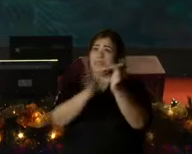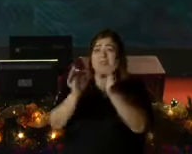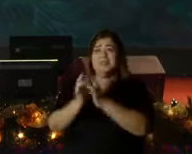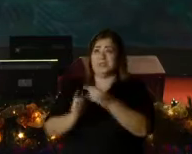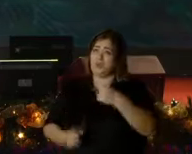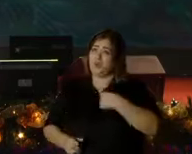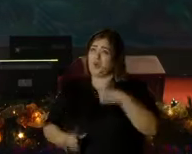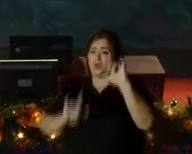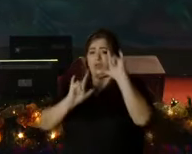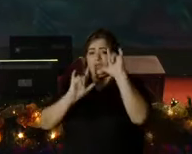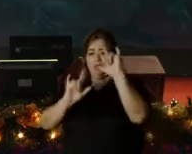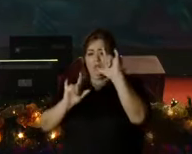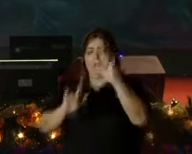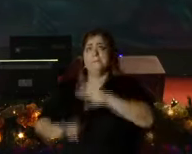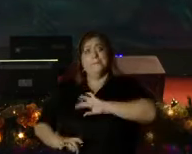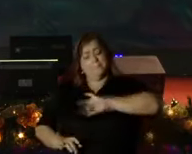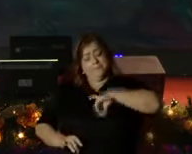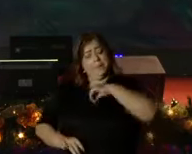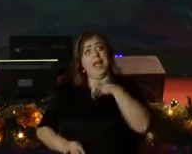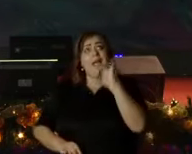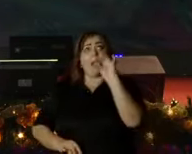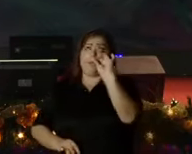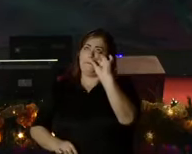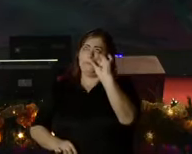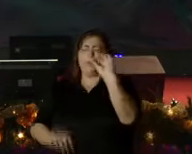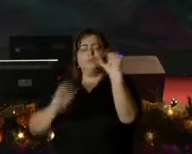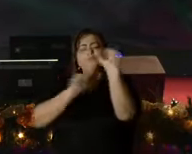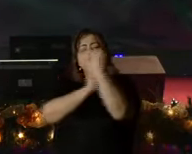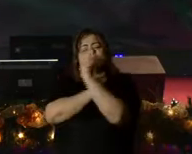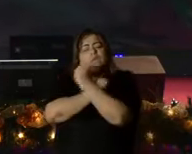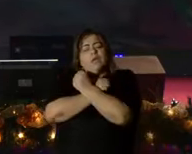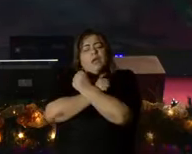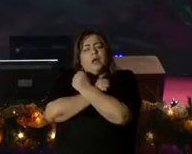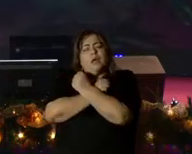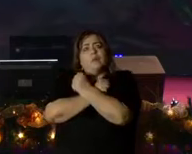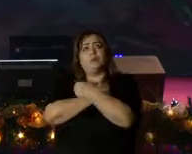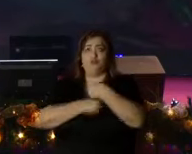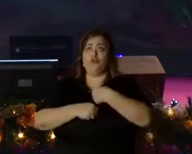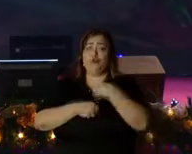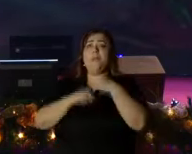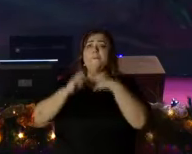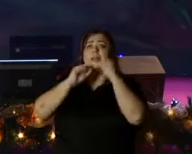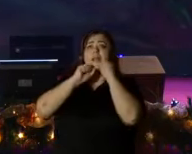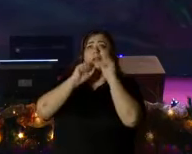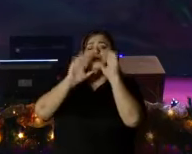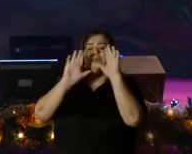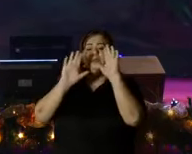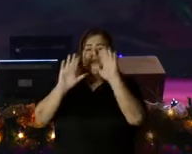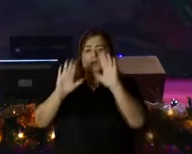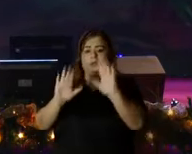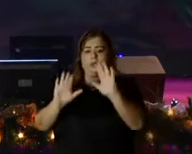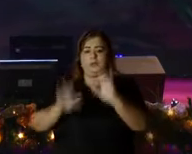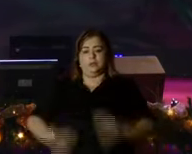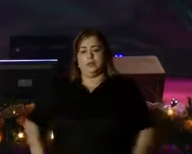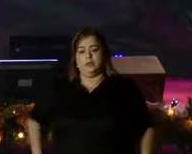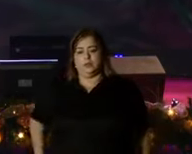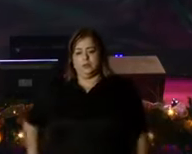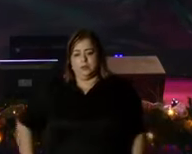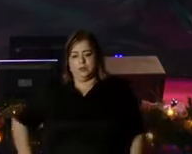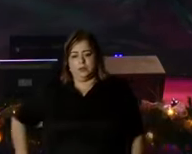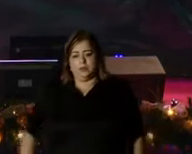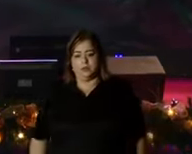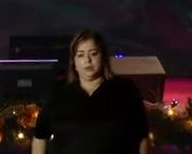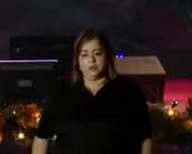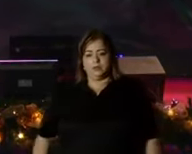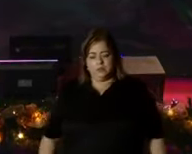Mi alma te alaba y te bendice, Señor. Alabanza. Que se olviden de